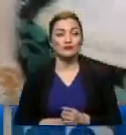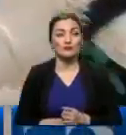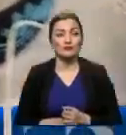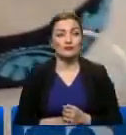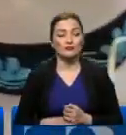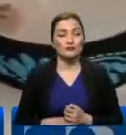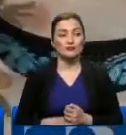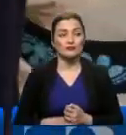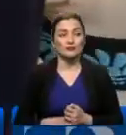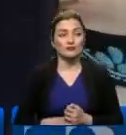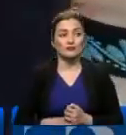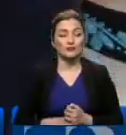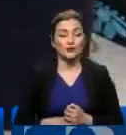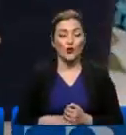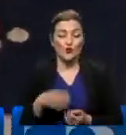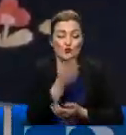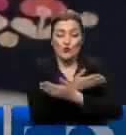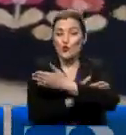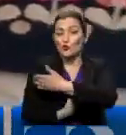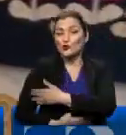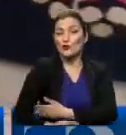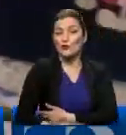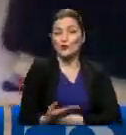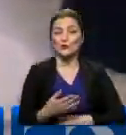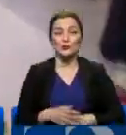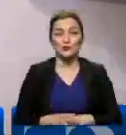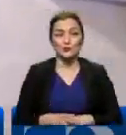es, tenemos blusas, tenemos